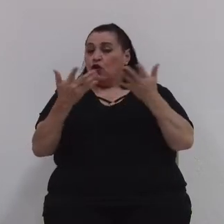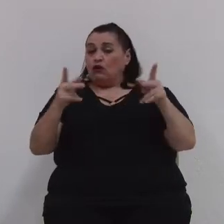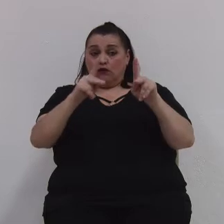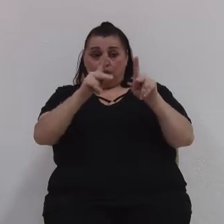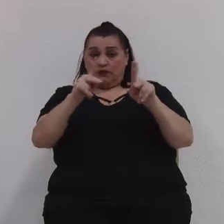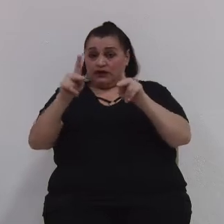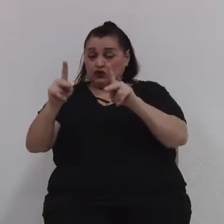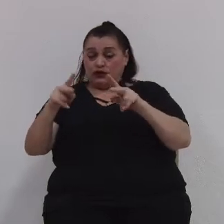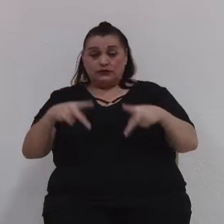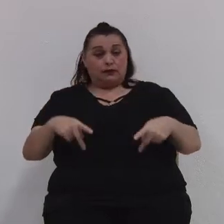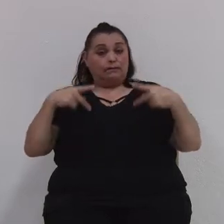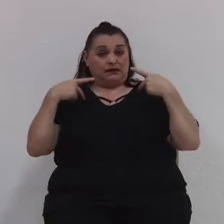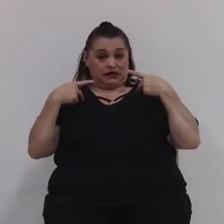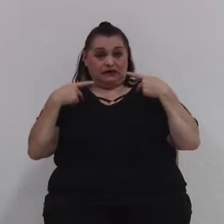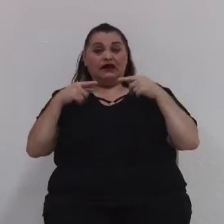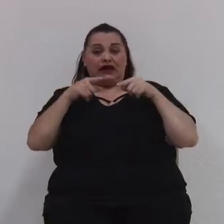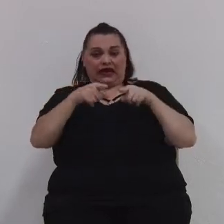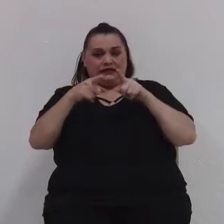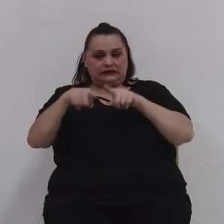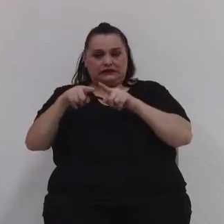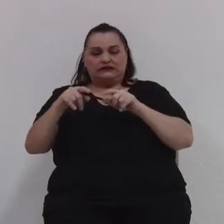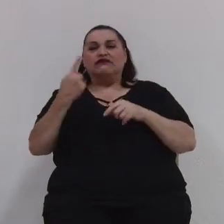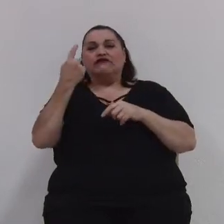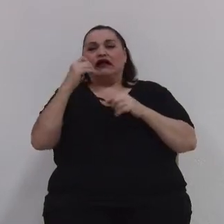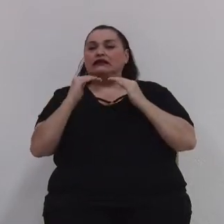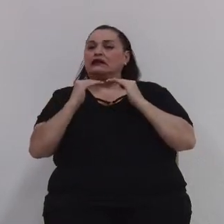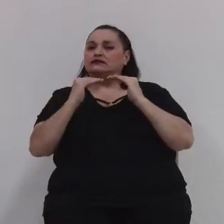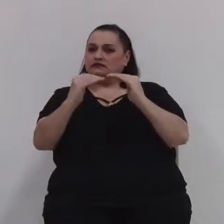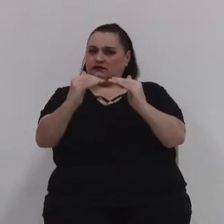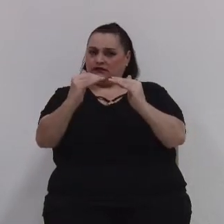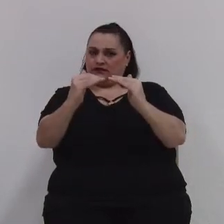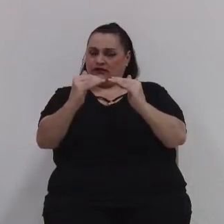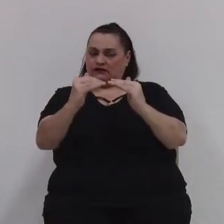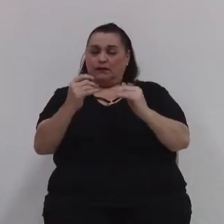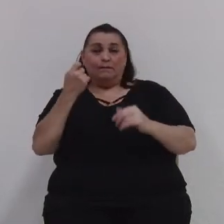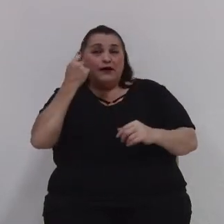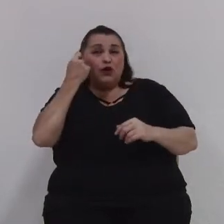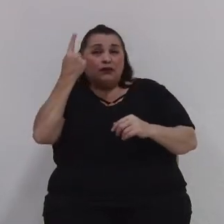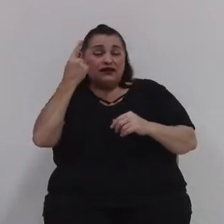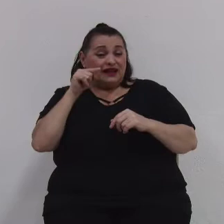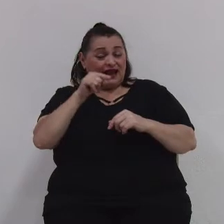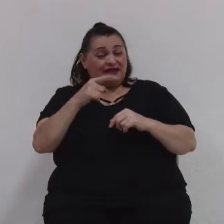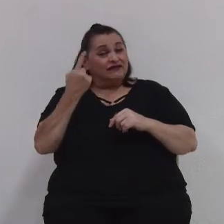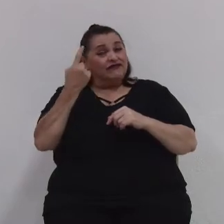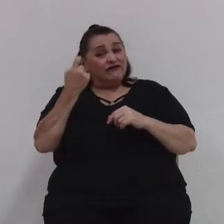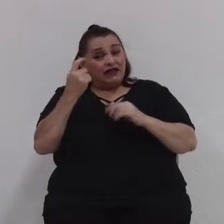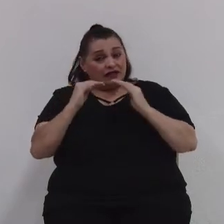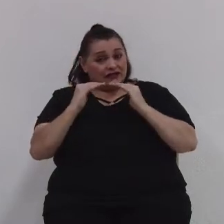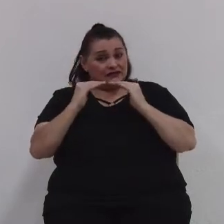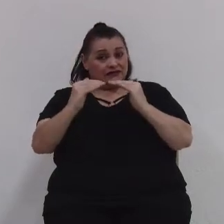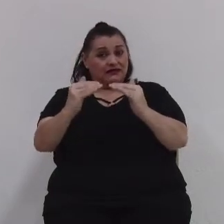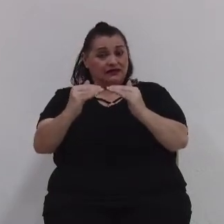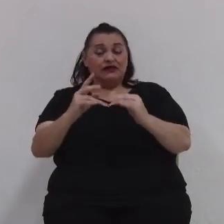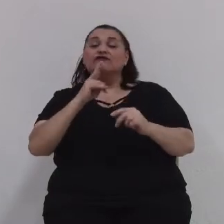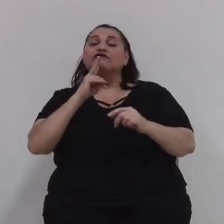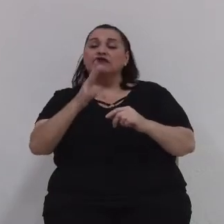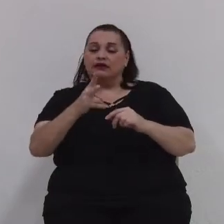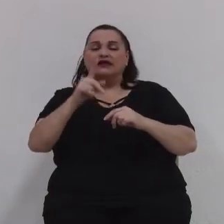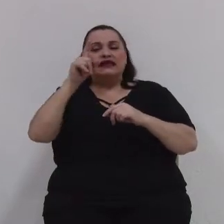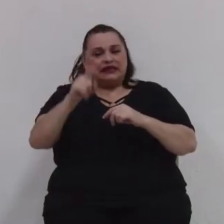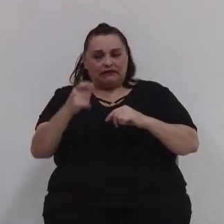personas viven esas inestabilidades. Y para comprender esas inestabilidades, realmente hay